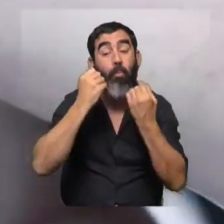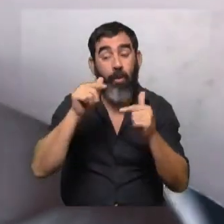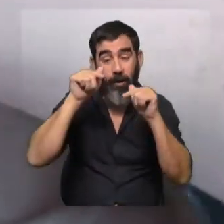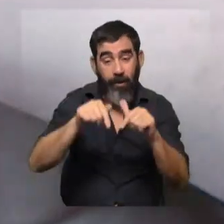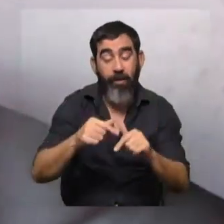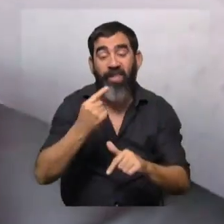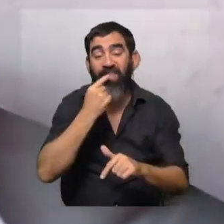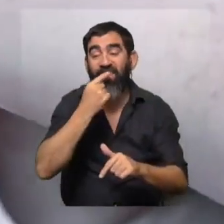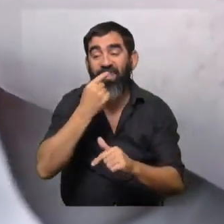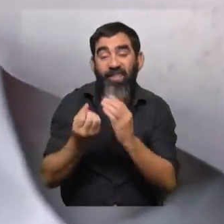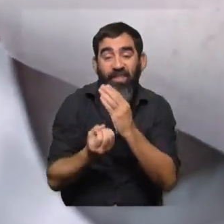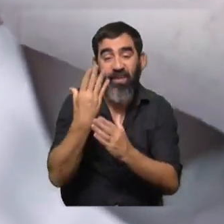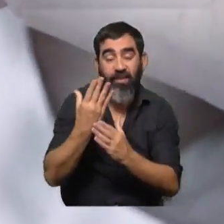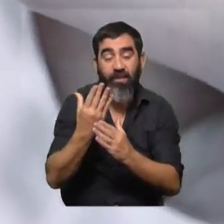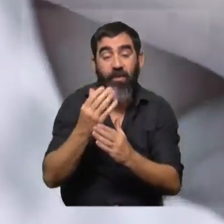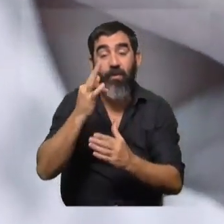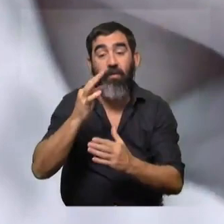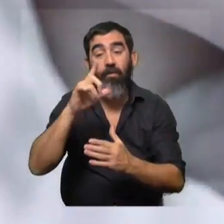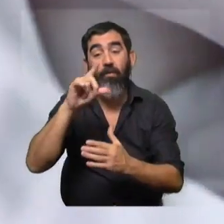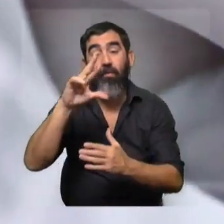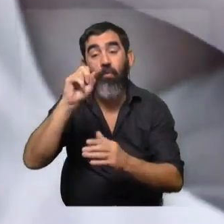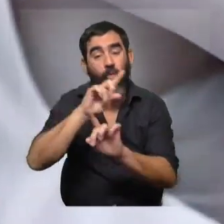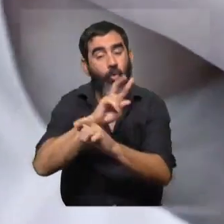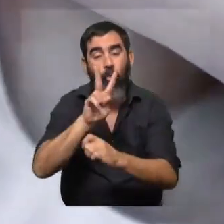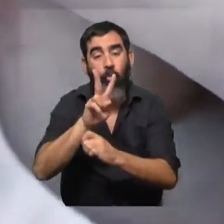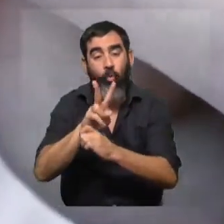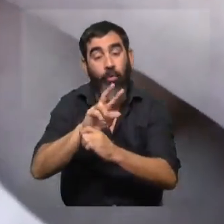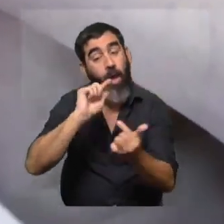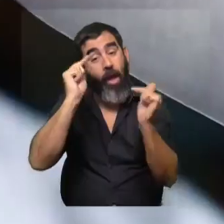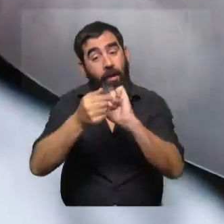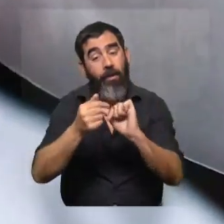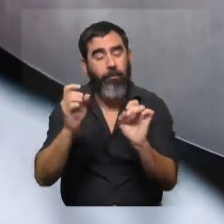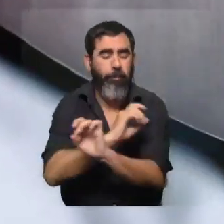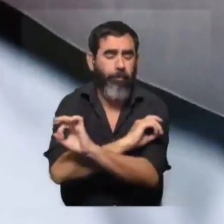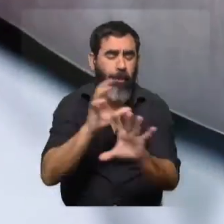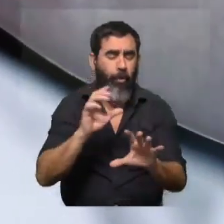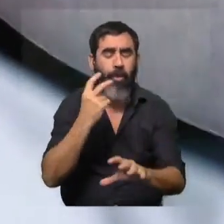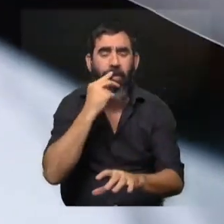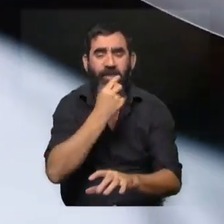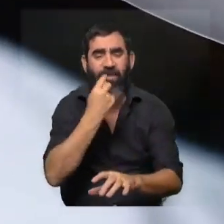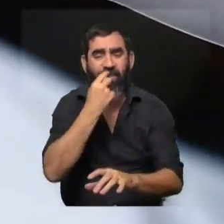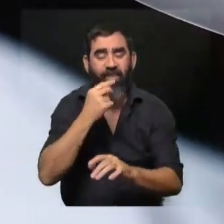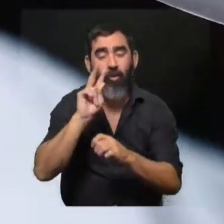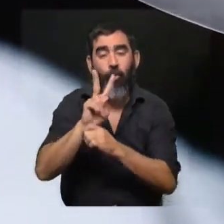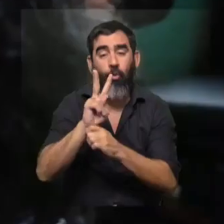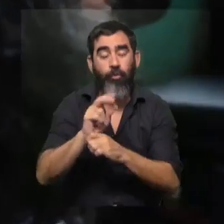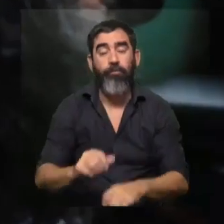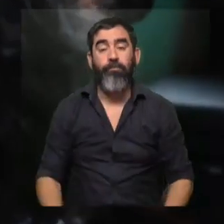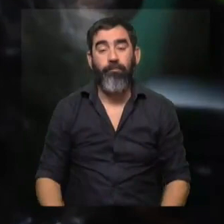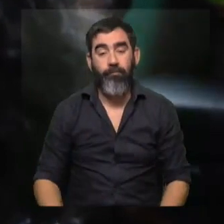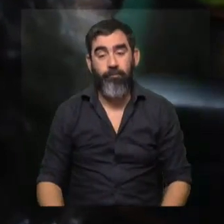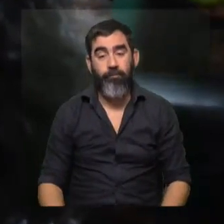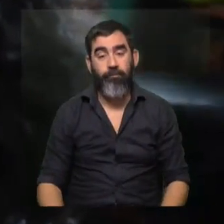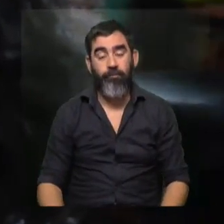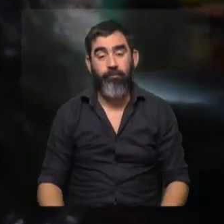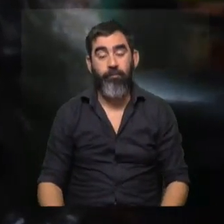los dientes y el flúor en exceso deja de ser protector y, por el contrario, altera la formación del esmalte del diente, resultando en piezas